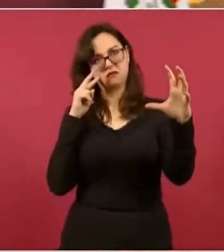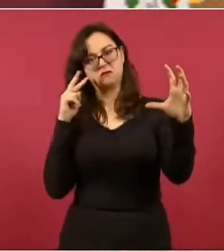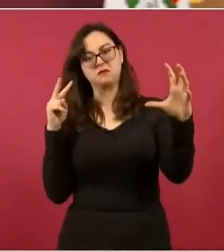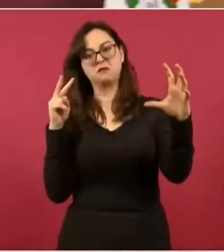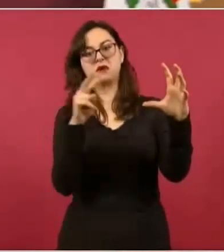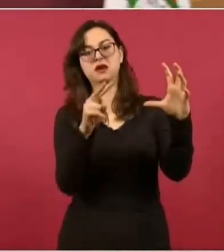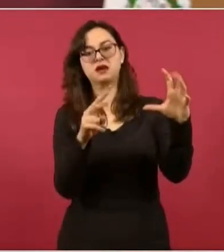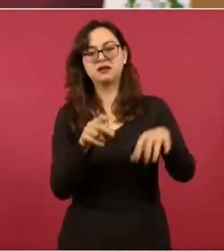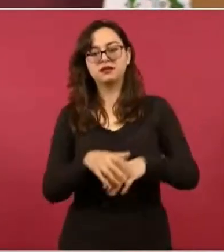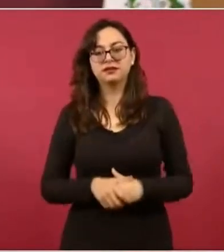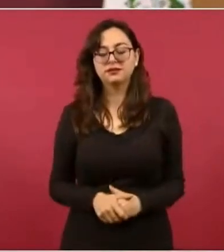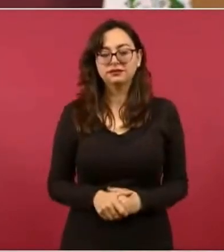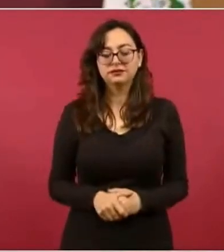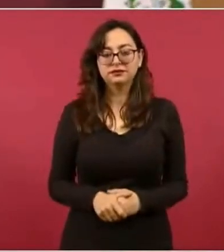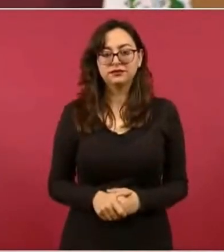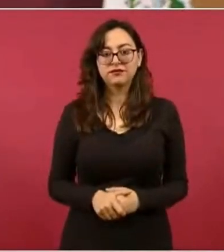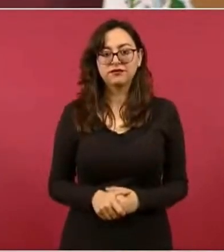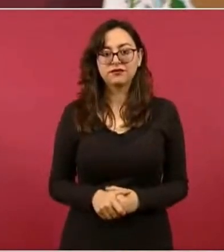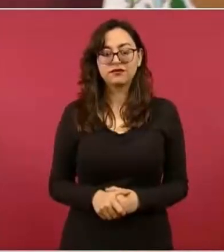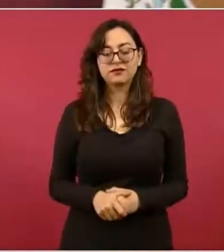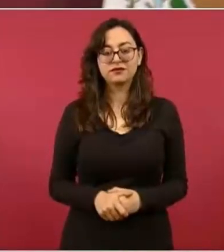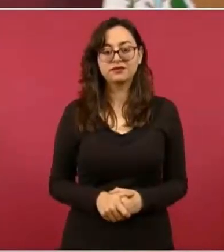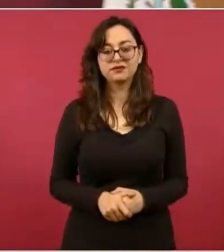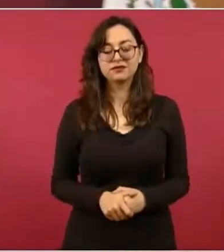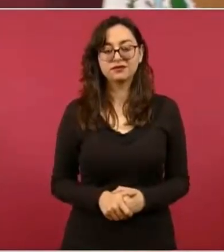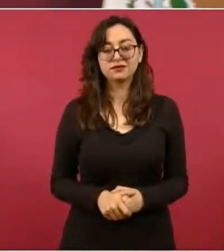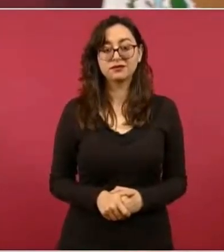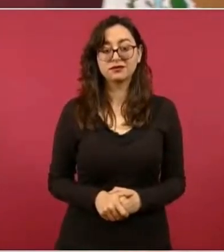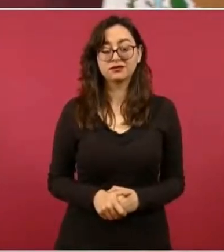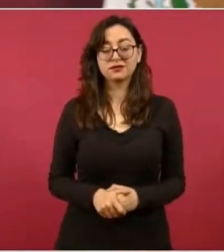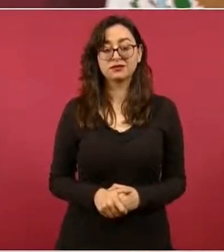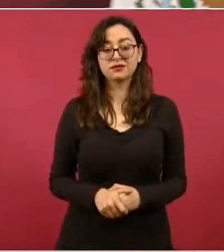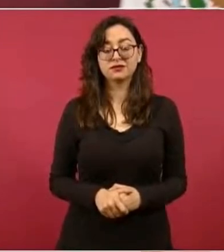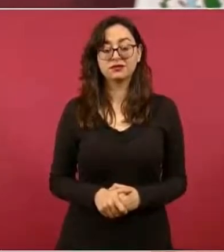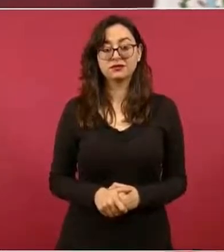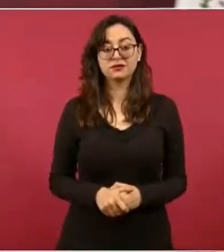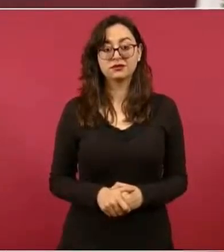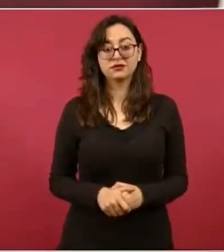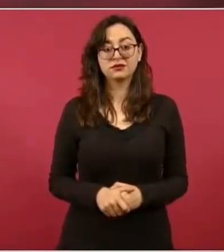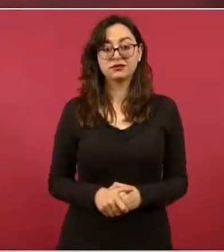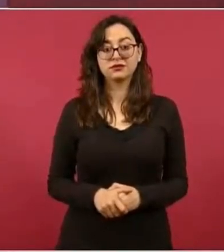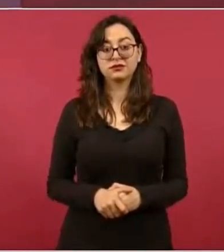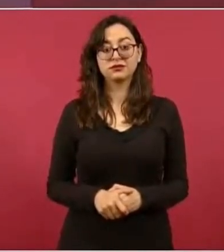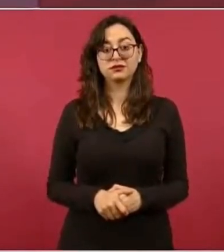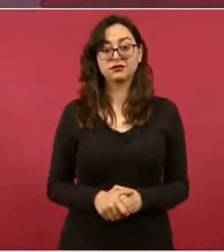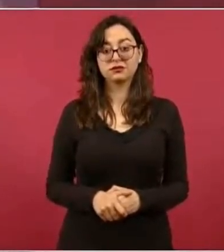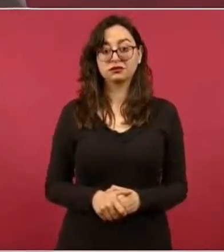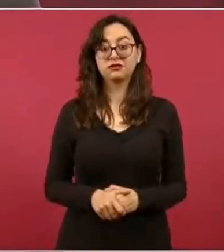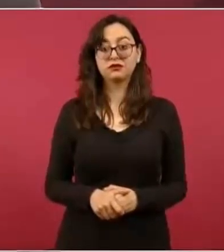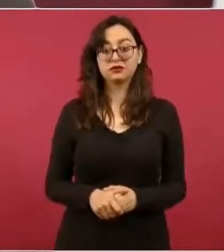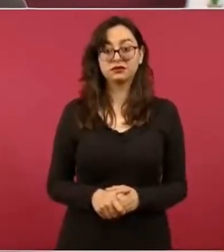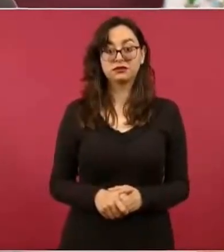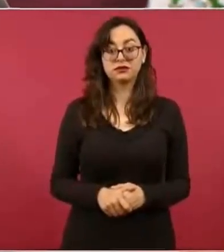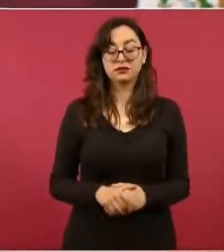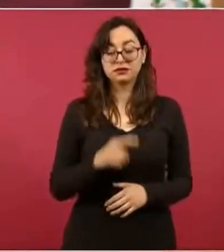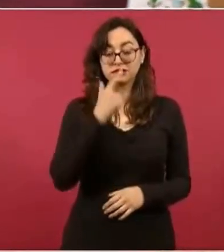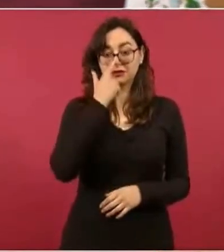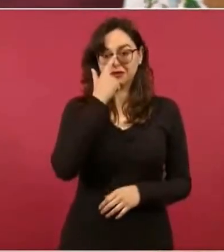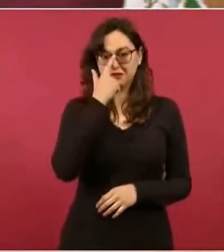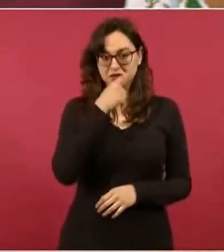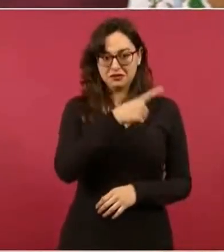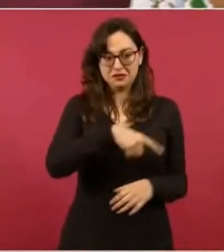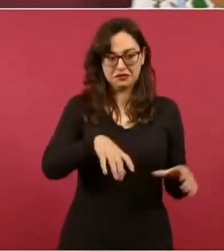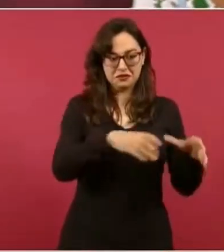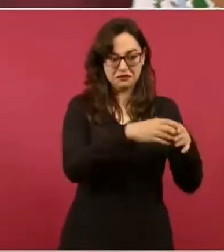no solo porque llamó al pueblo de México